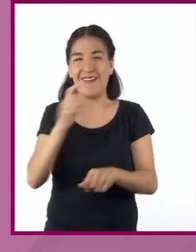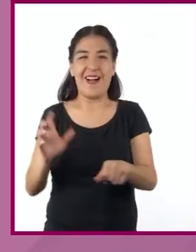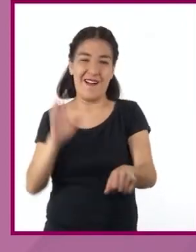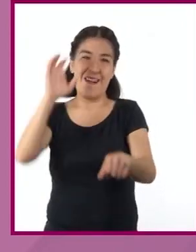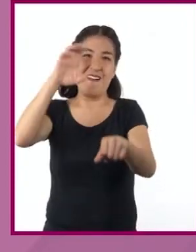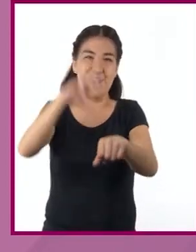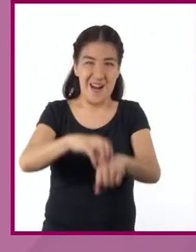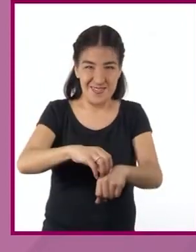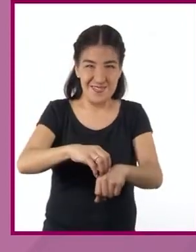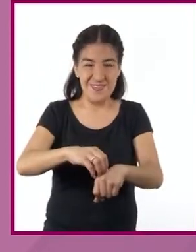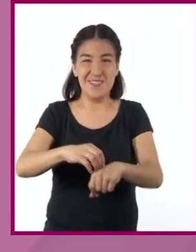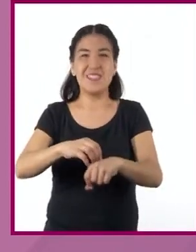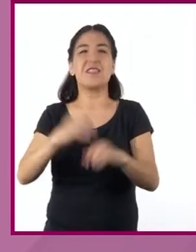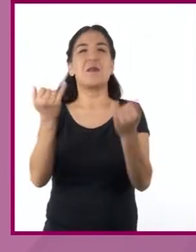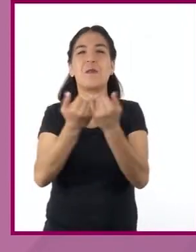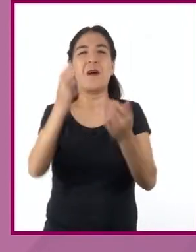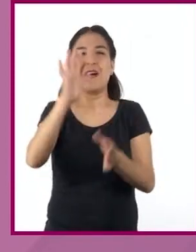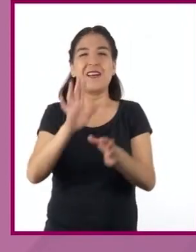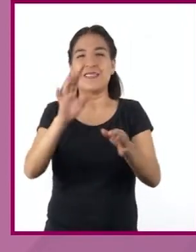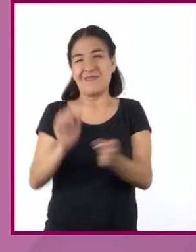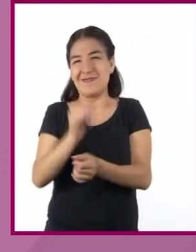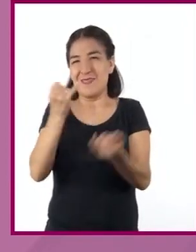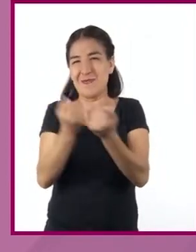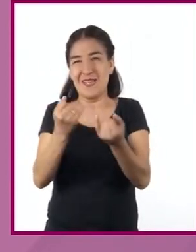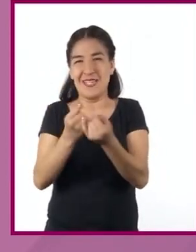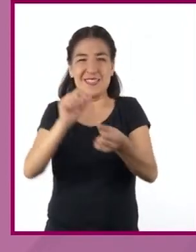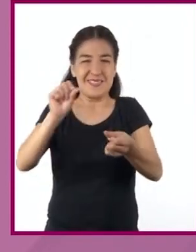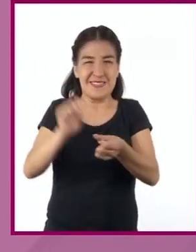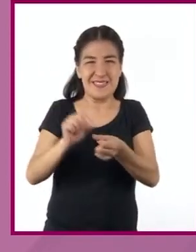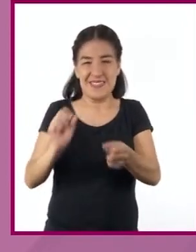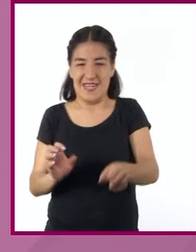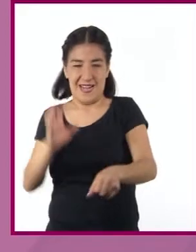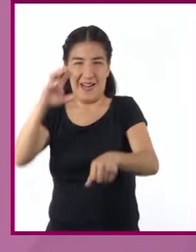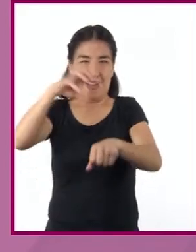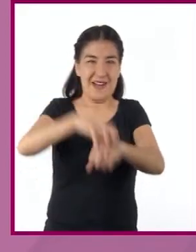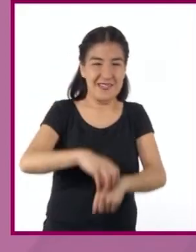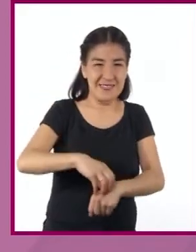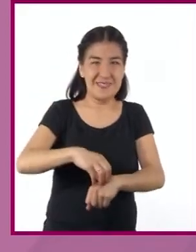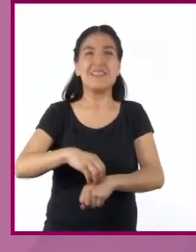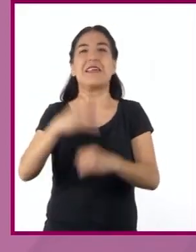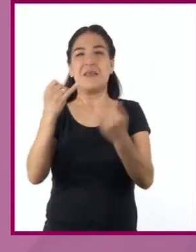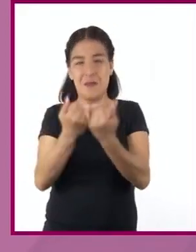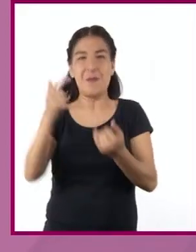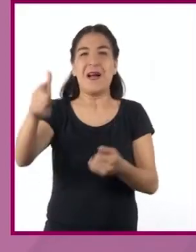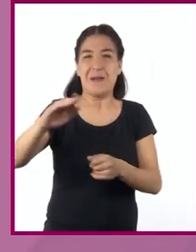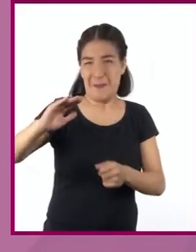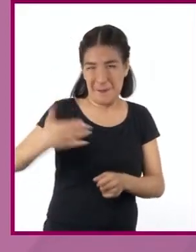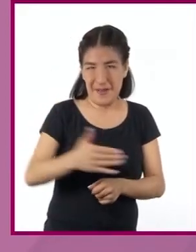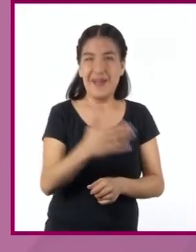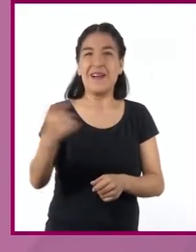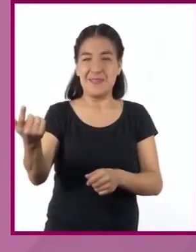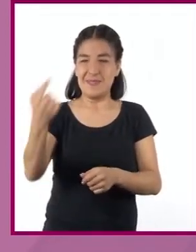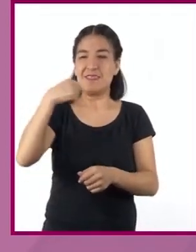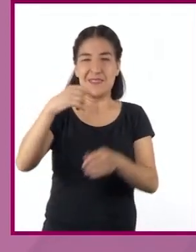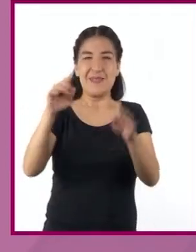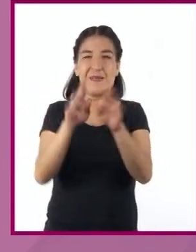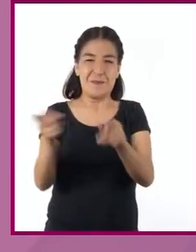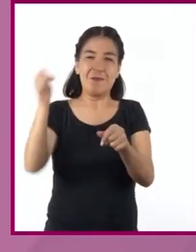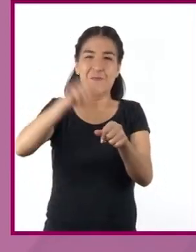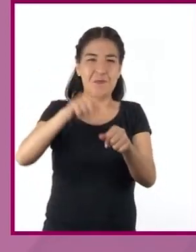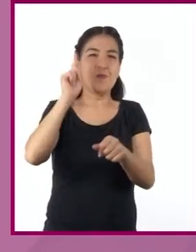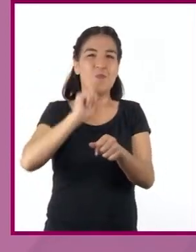se sujetan como una garrapata. A partir de ese momento, el rape macho deja de tener vida propia. viaja pegado a nuestro